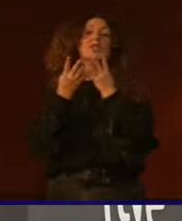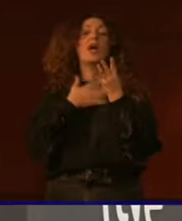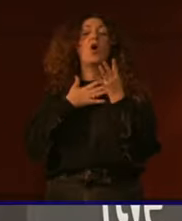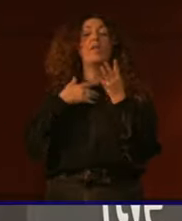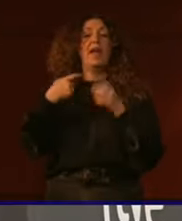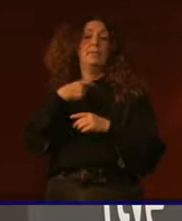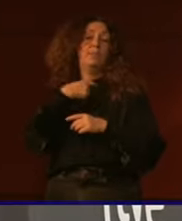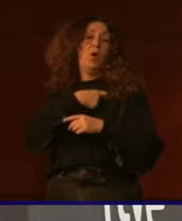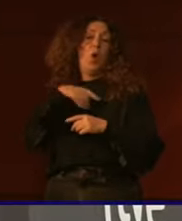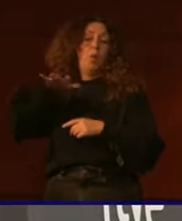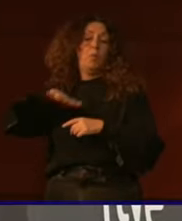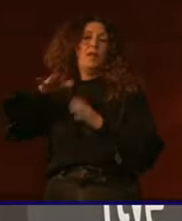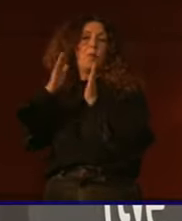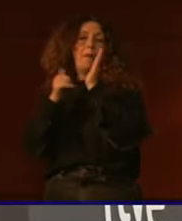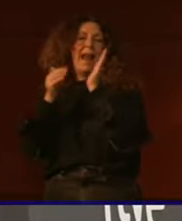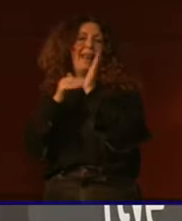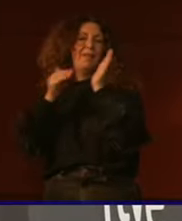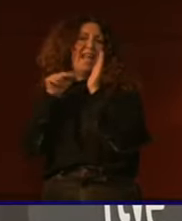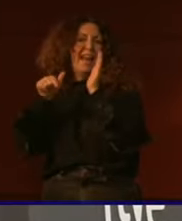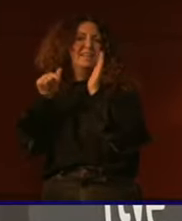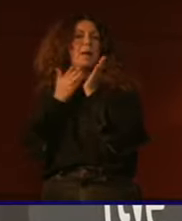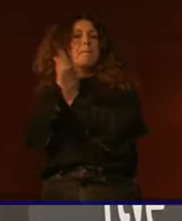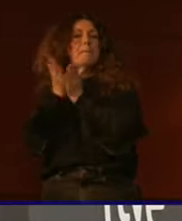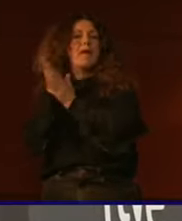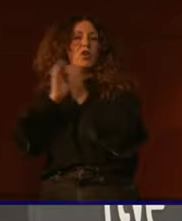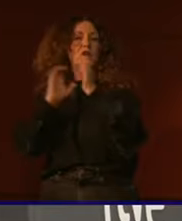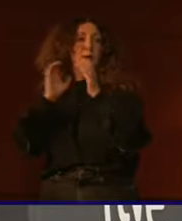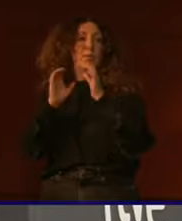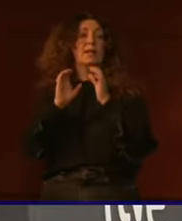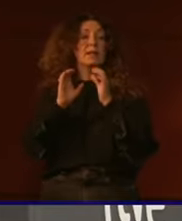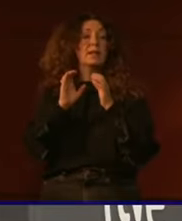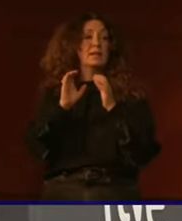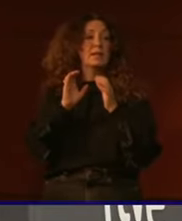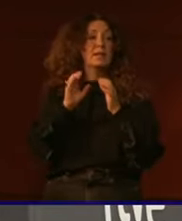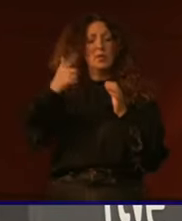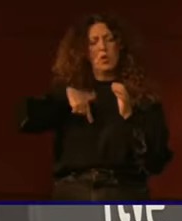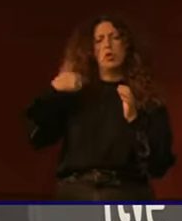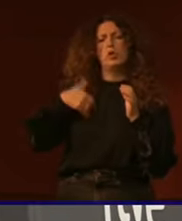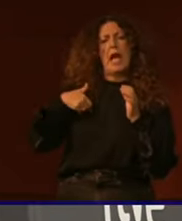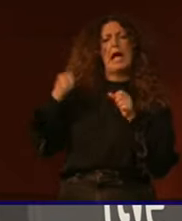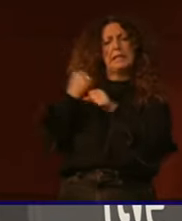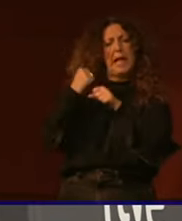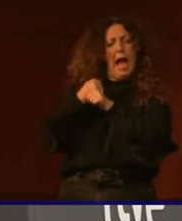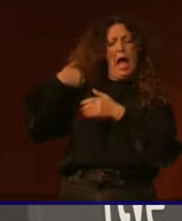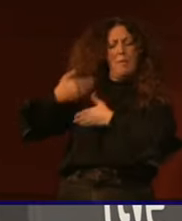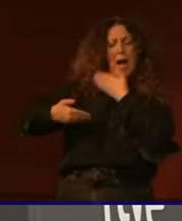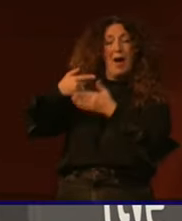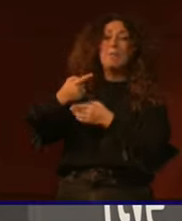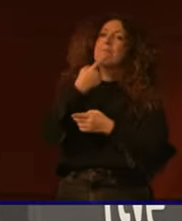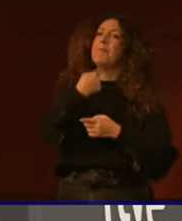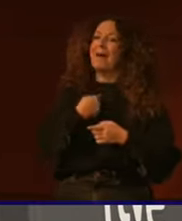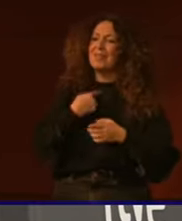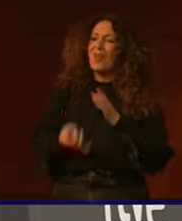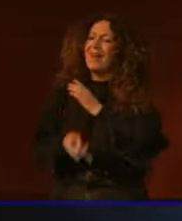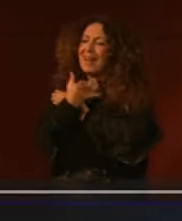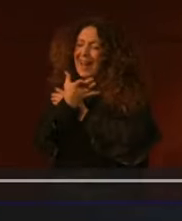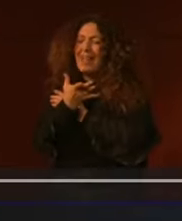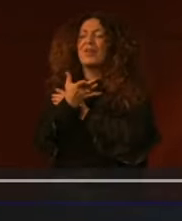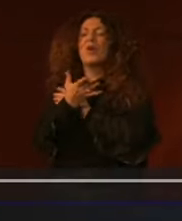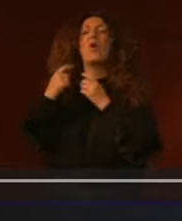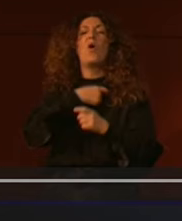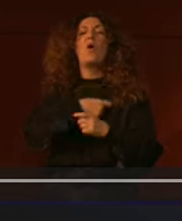Valenciana de Medios de Comunicación ya nos ha comunicado, ha aceptado, porque venimos trabajando este tema, la creación de una comisión mixta de